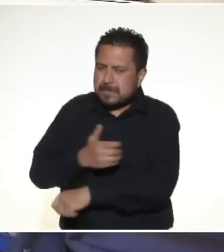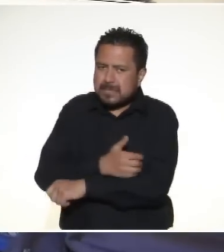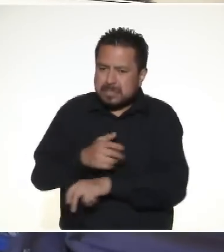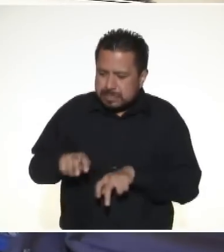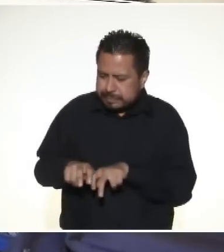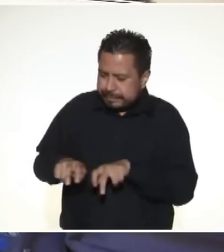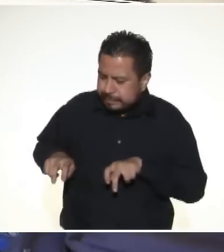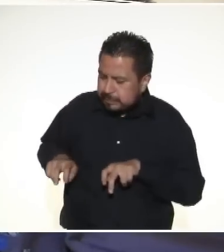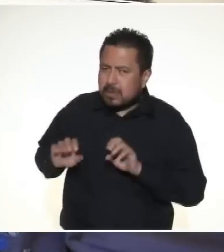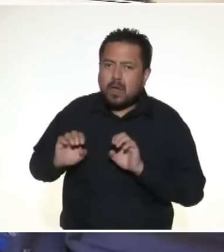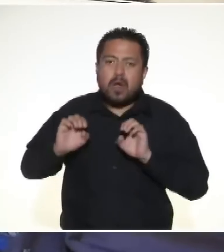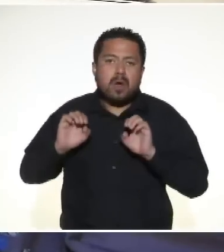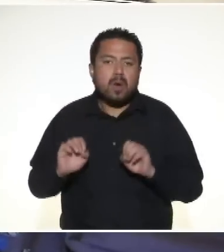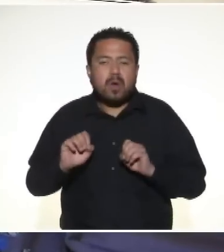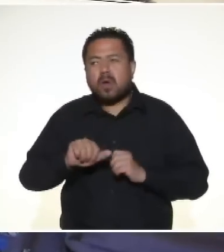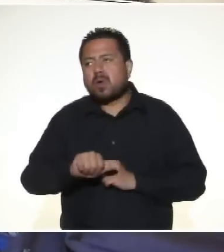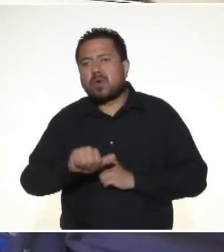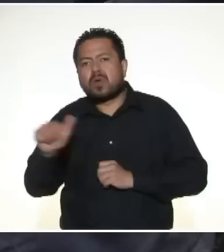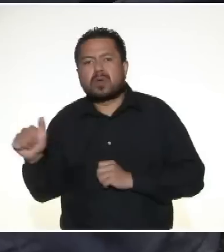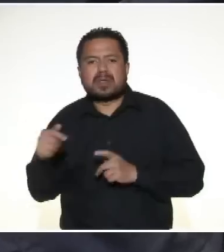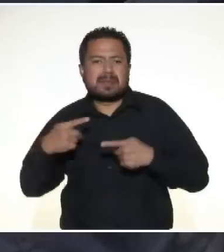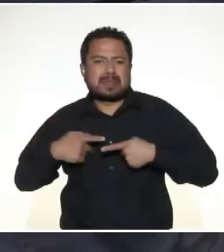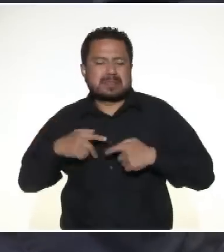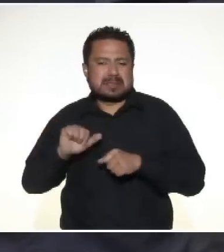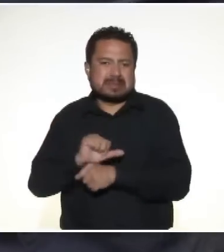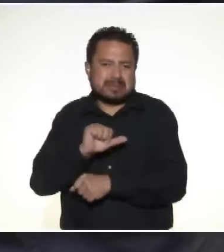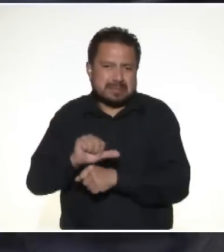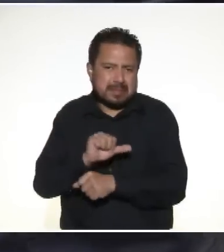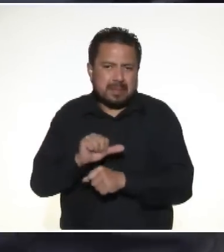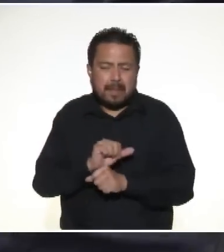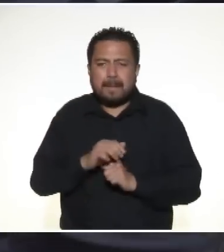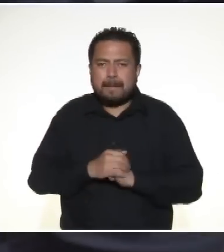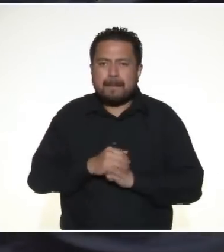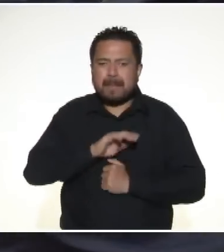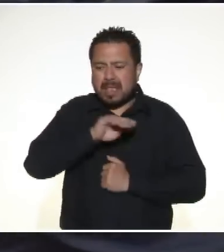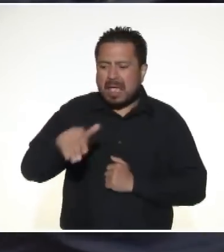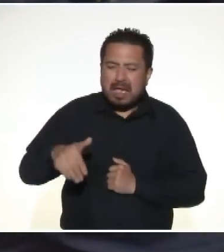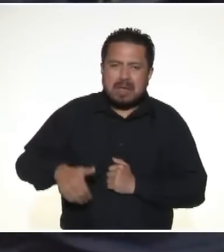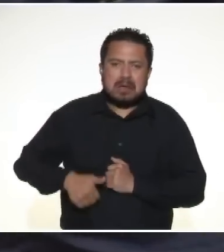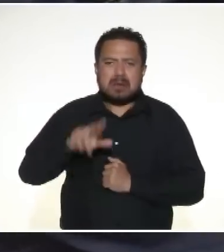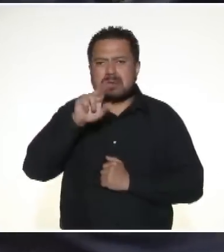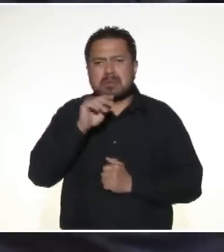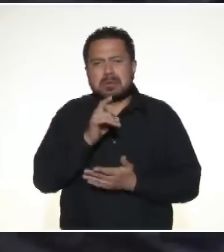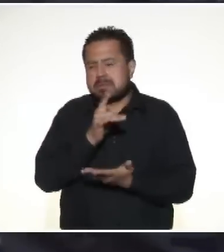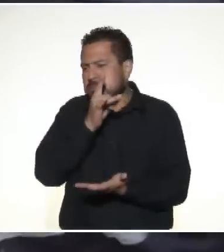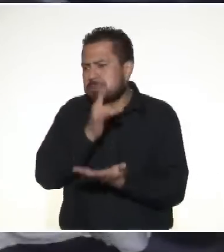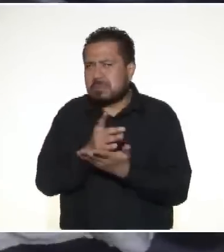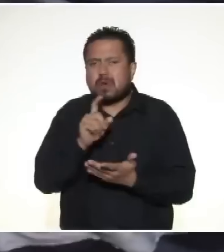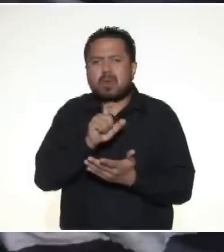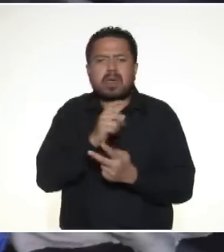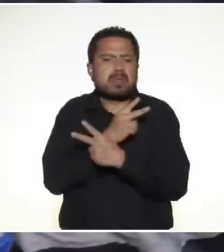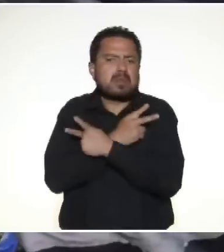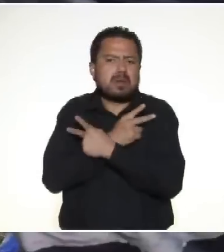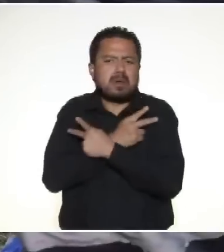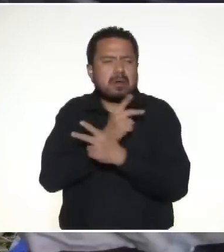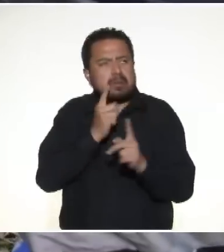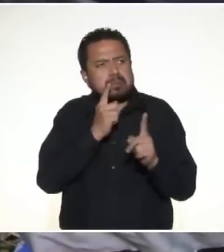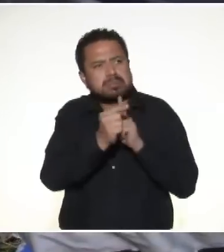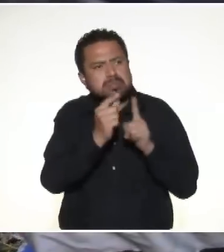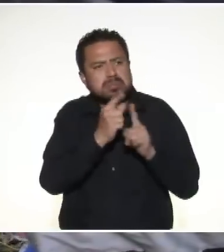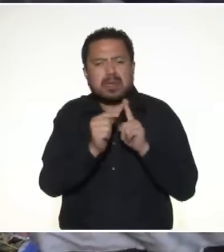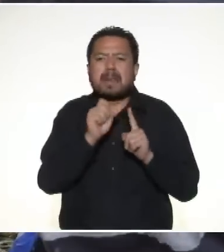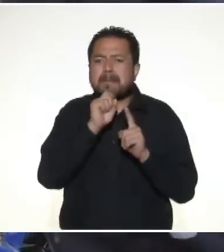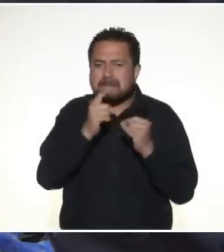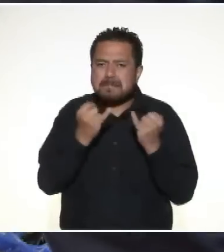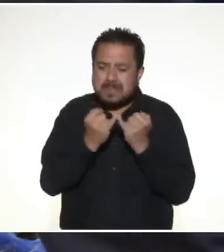nosotros o a una persona tercera. Los accidentes no se presentan solamente cuando vamos a vacacionar, en